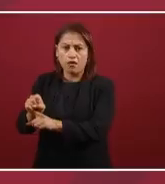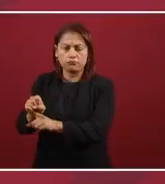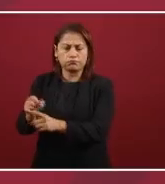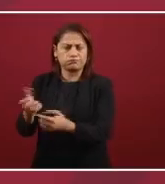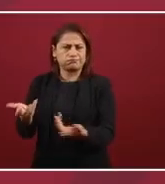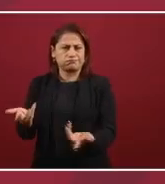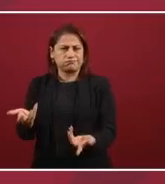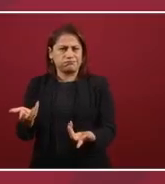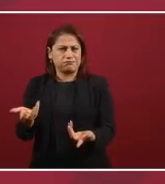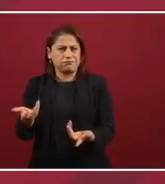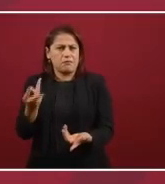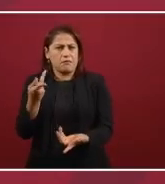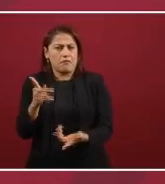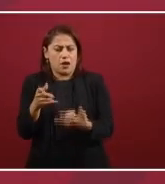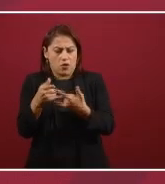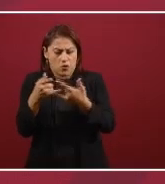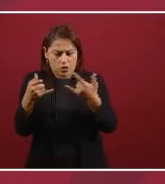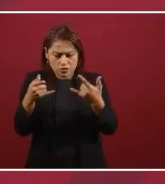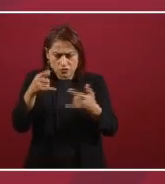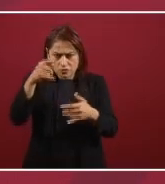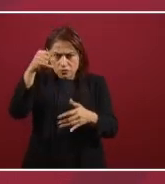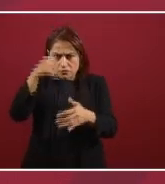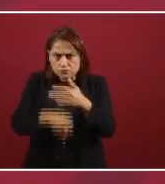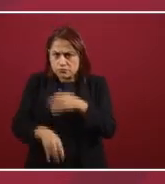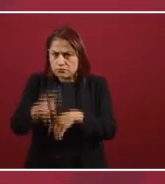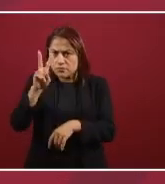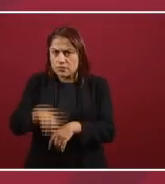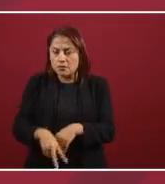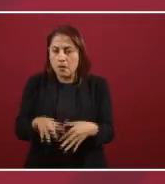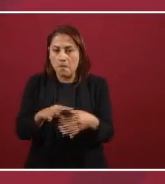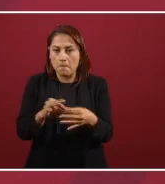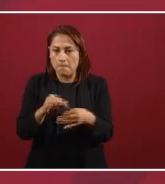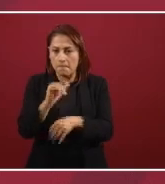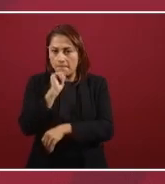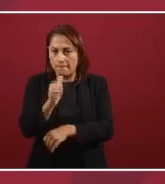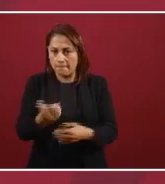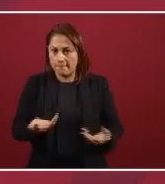la razón o el motivo. Y